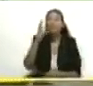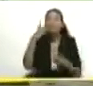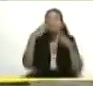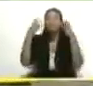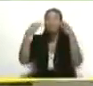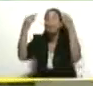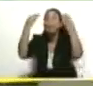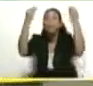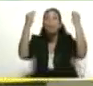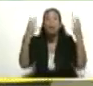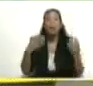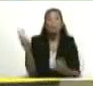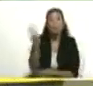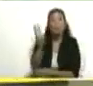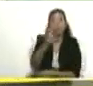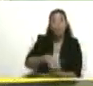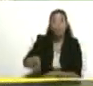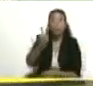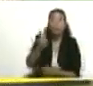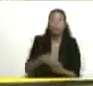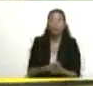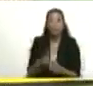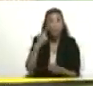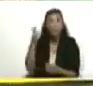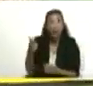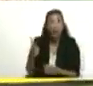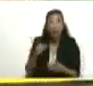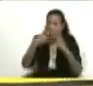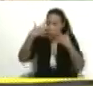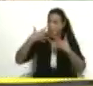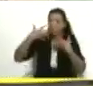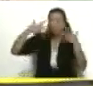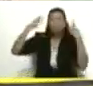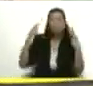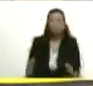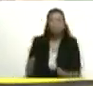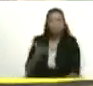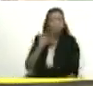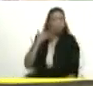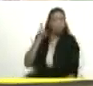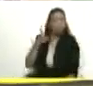Venezolano, una misión poderosa para que ustedes sean los protagonistas de esa misión.